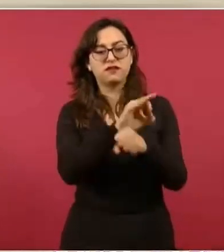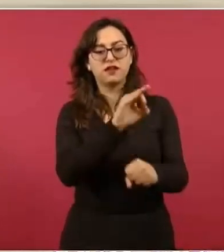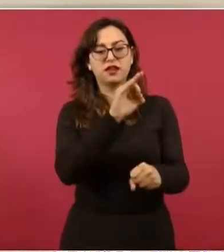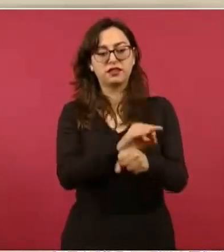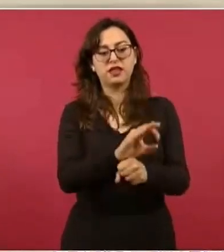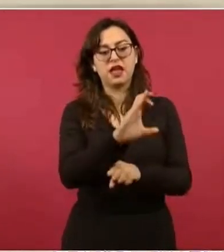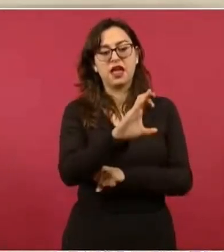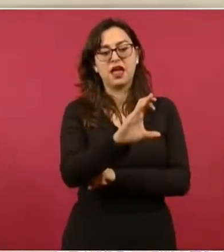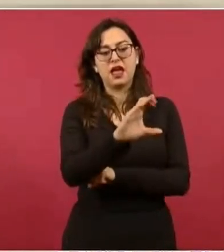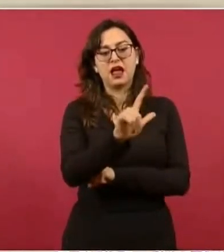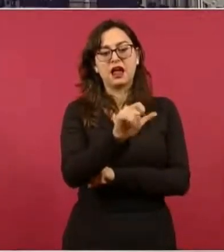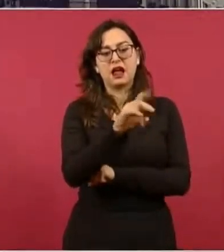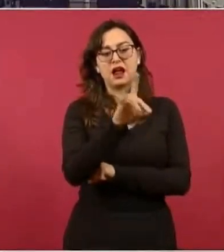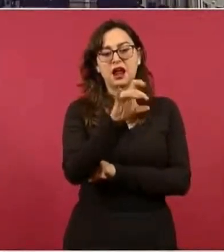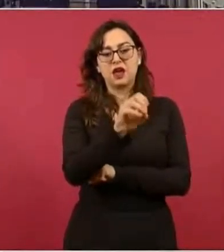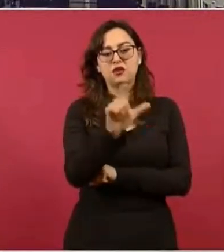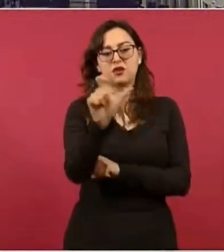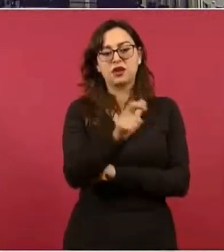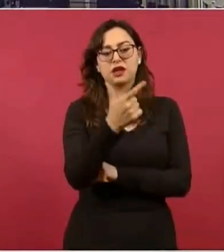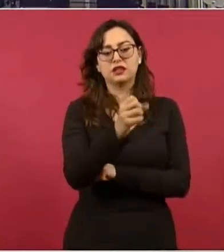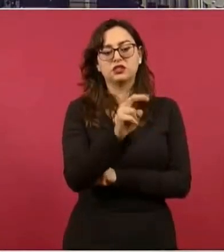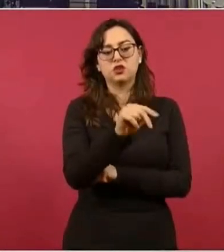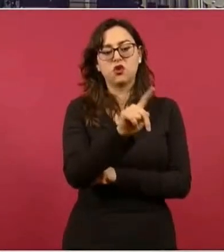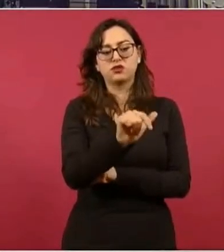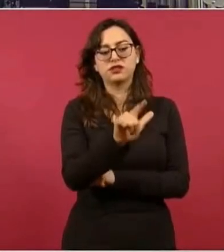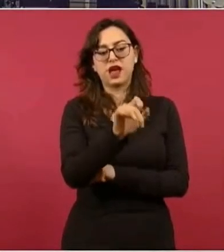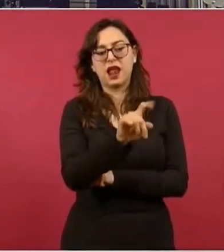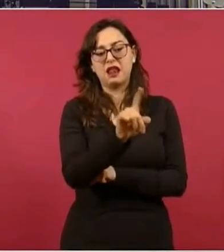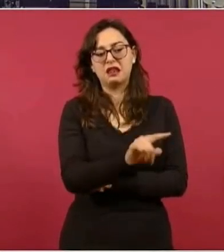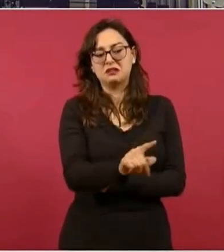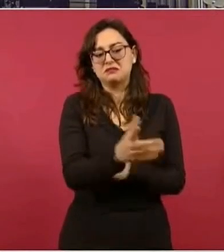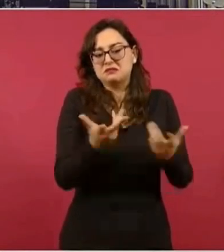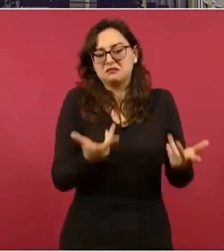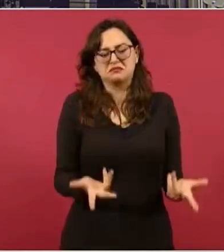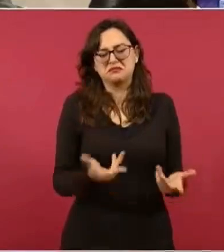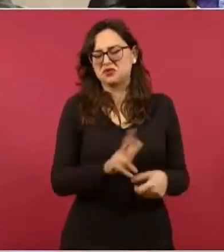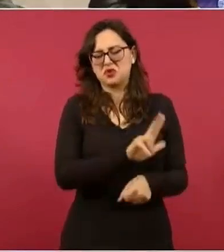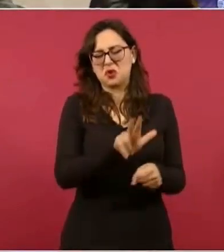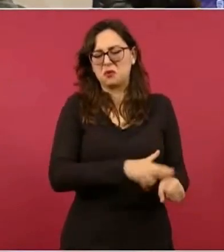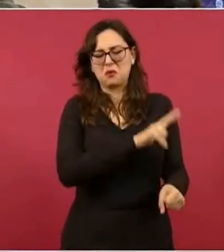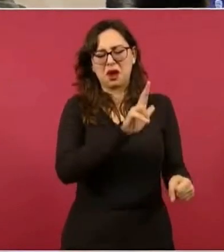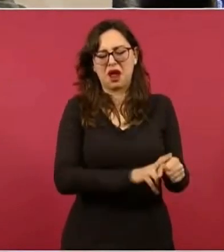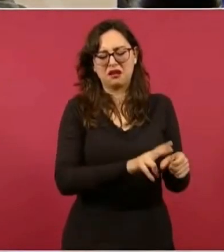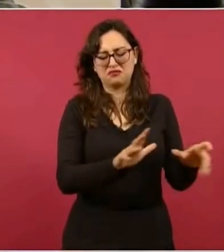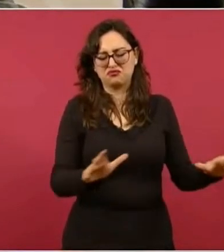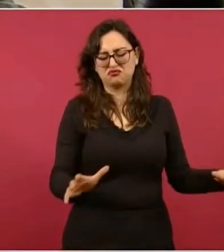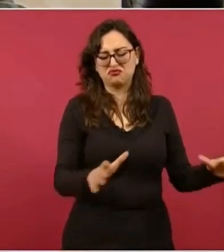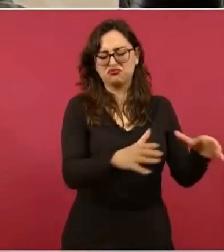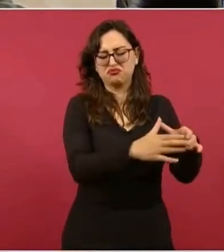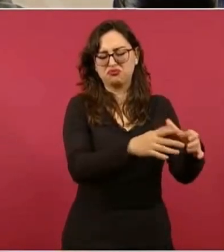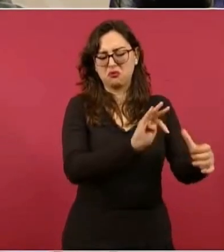porque ellos son los que los apoyan